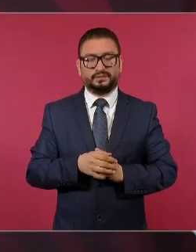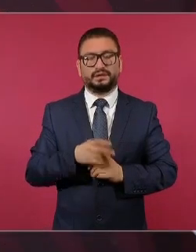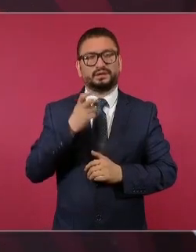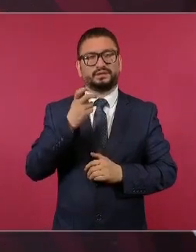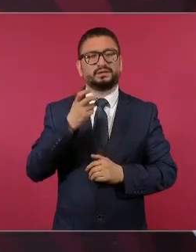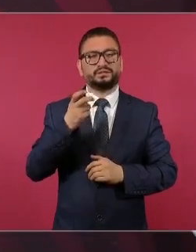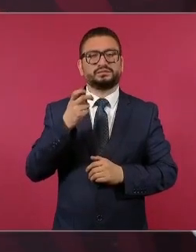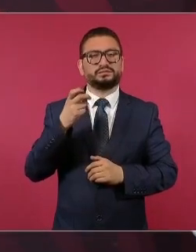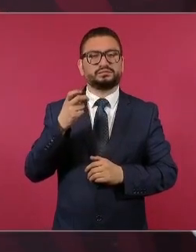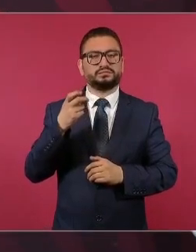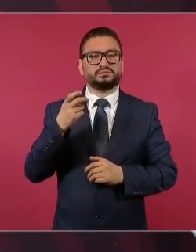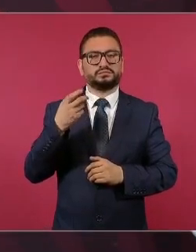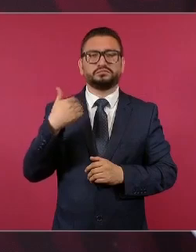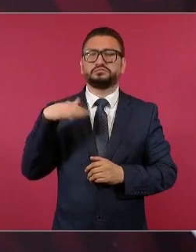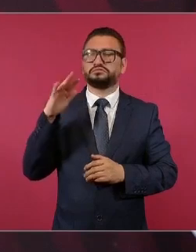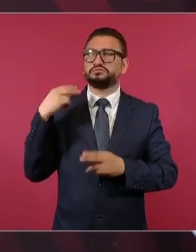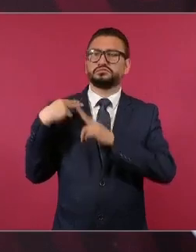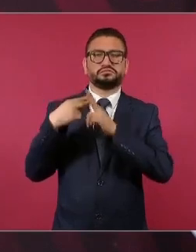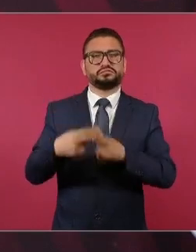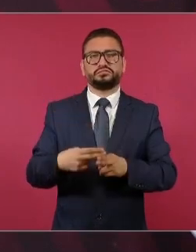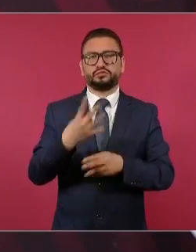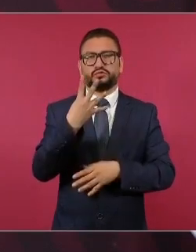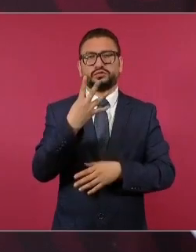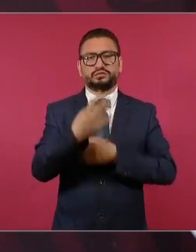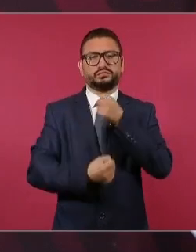hace 4 años,